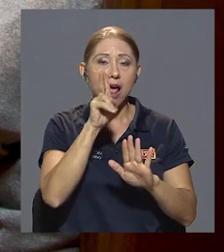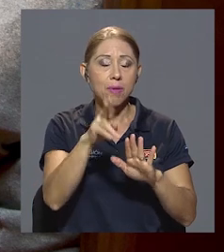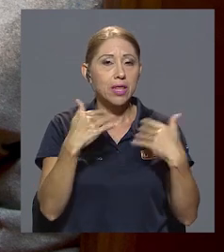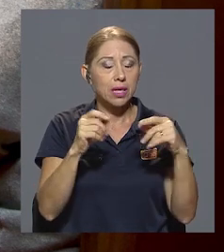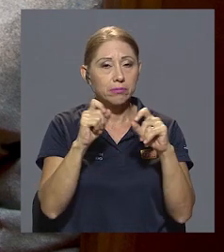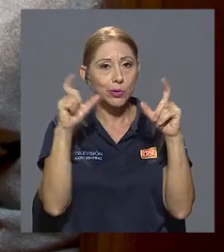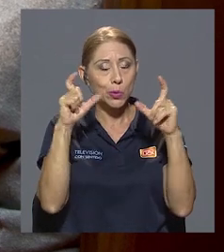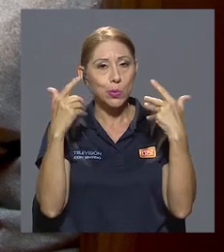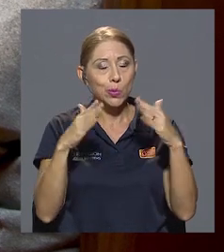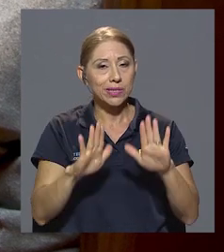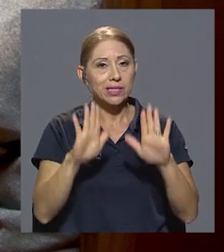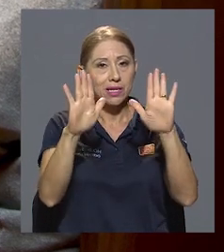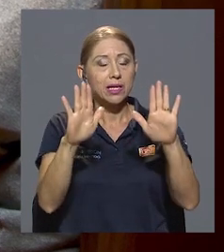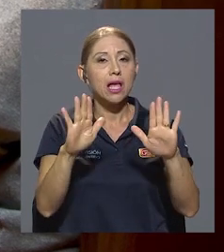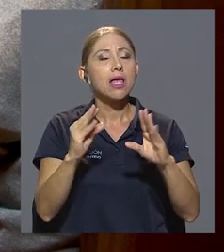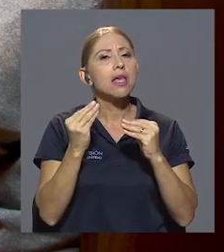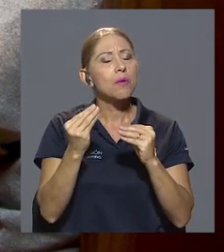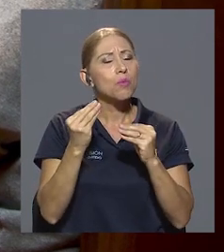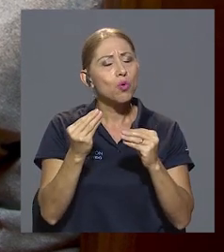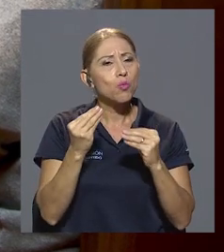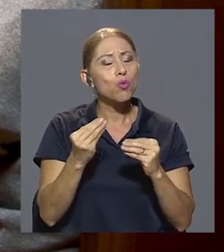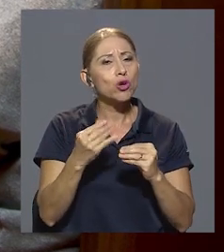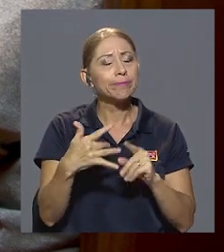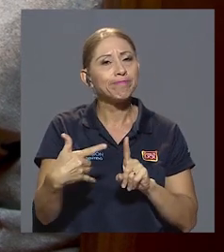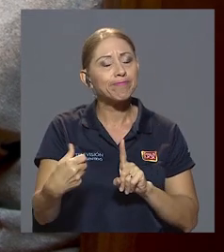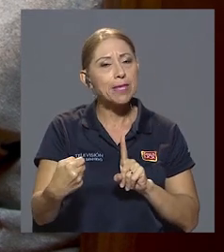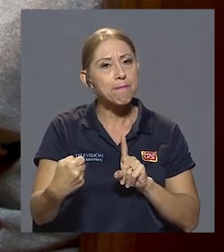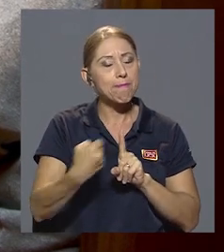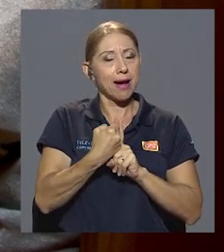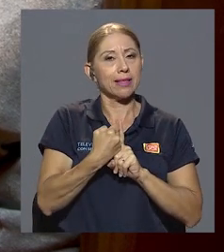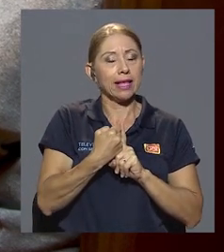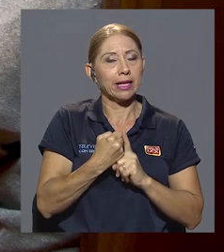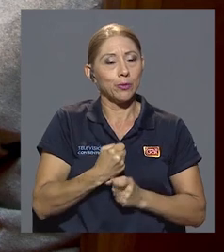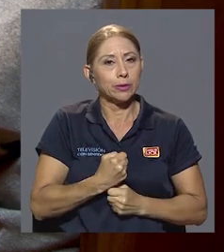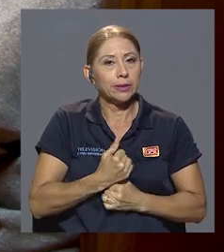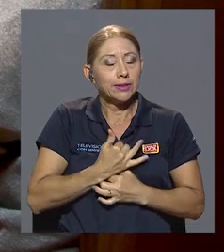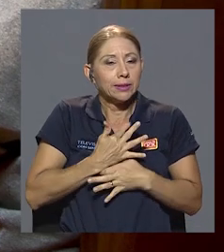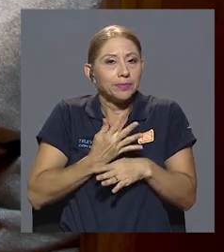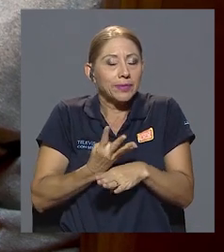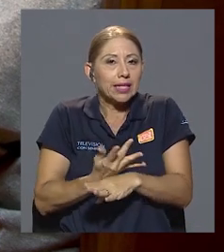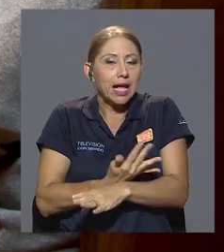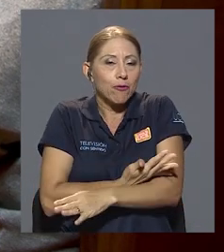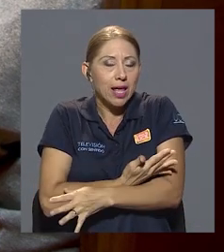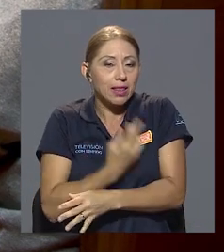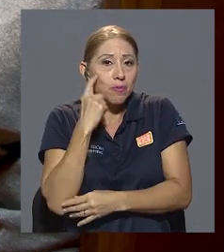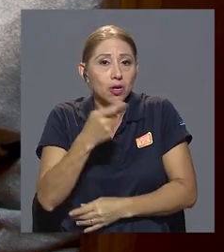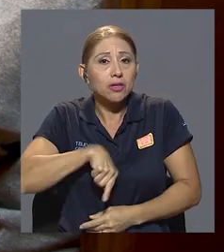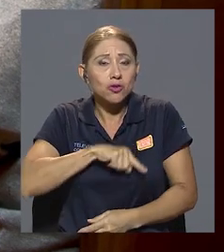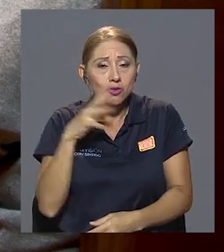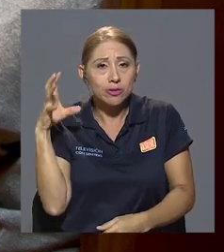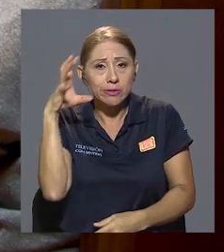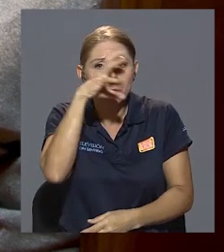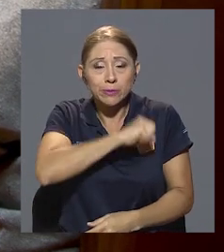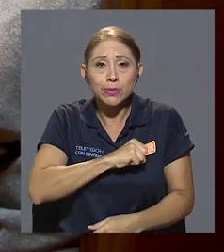fantástico estupendo y muy impactante muy muy escalofriante diría uno porque nos pone una realidad